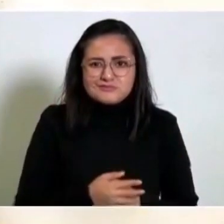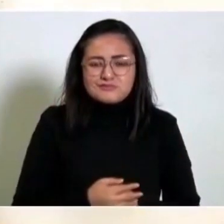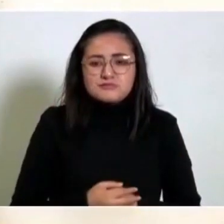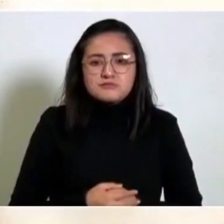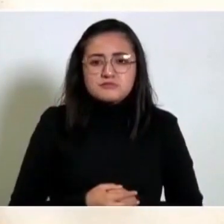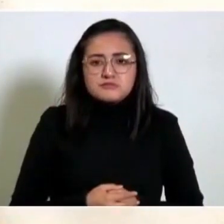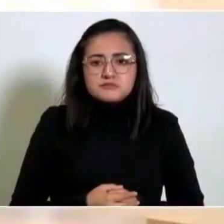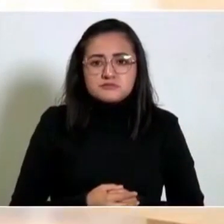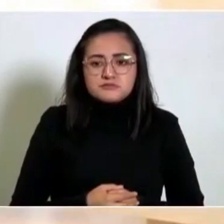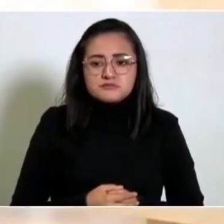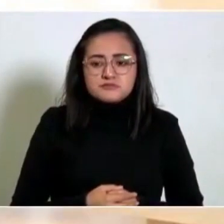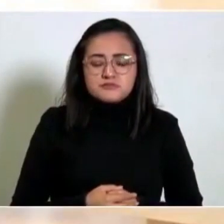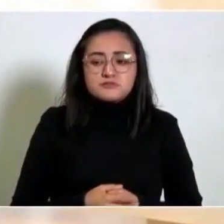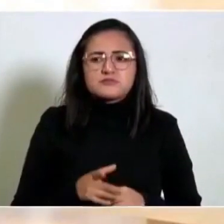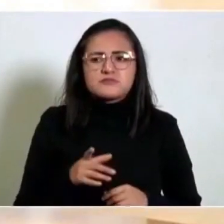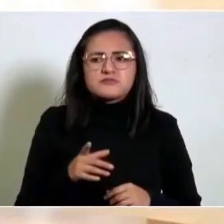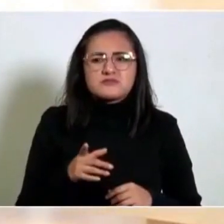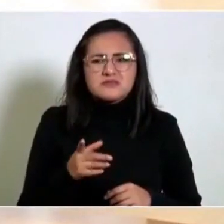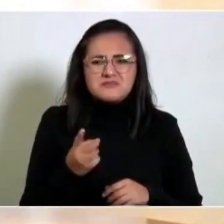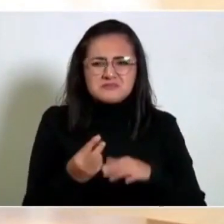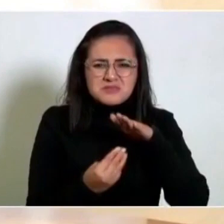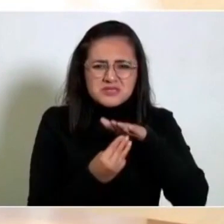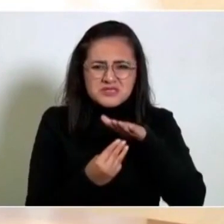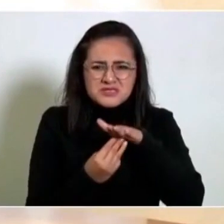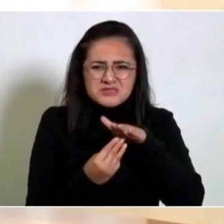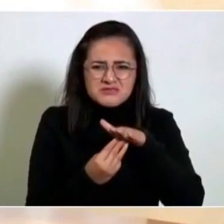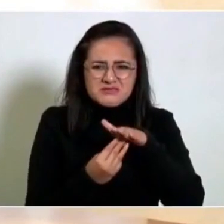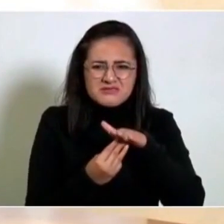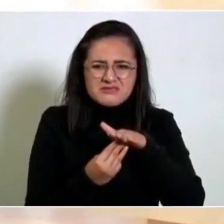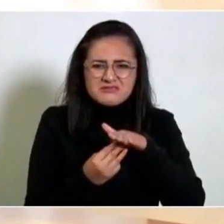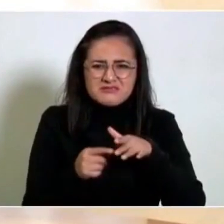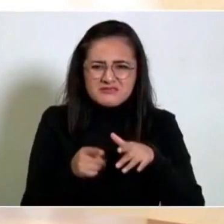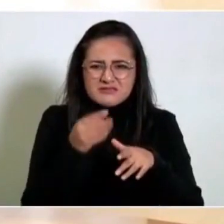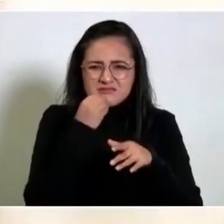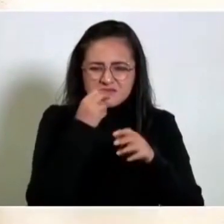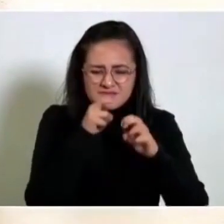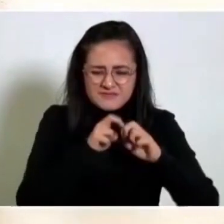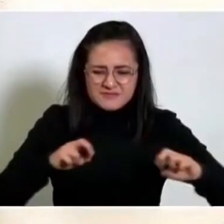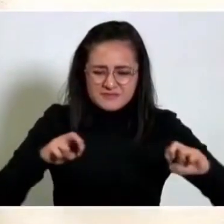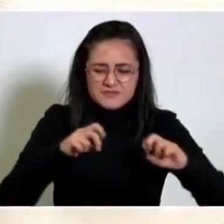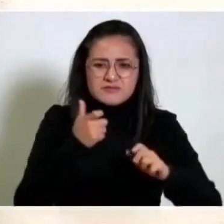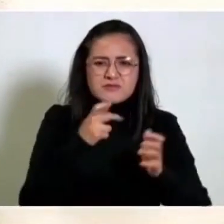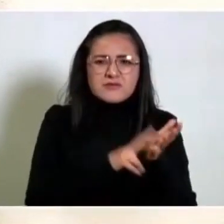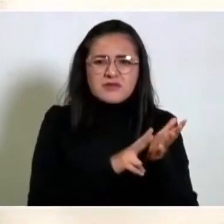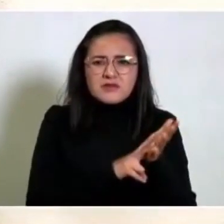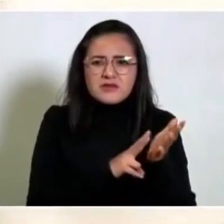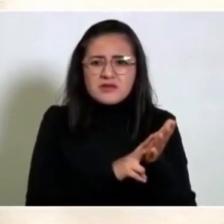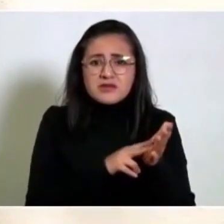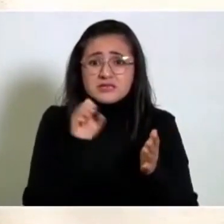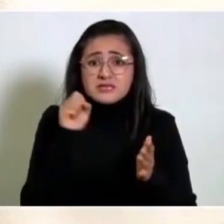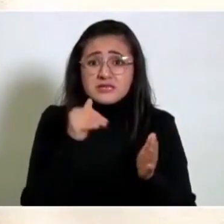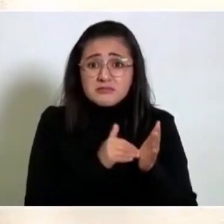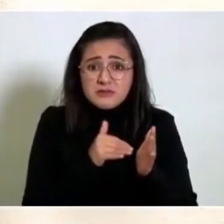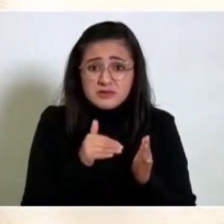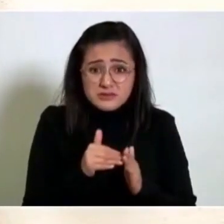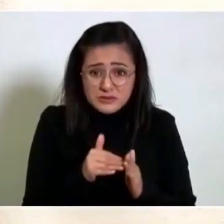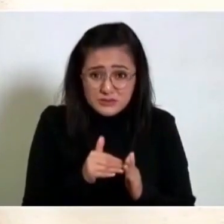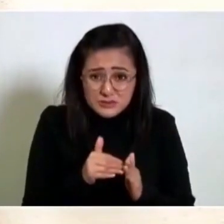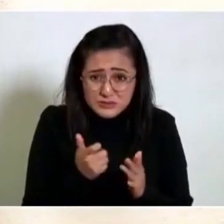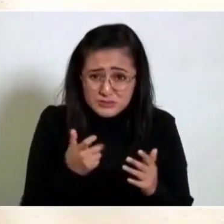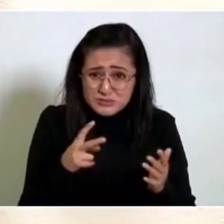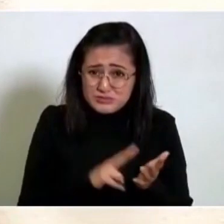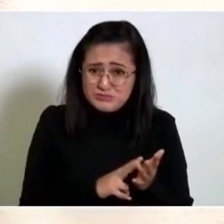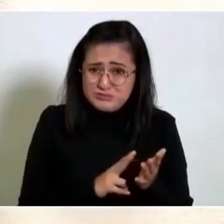Exacto. Como las de un comedor. ¿Cómo es lo del comedor? Bueno, hay un comedor que costó 60 millones y